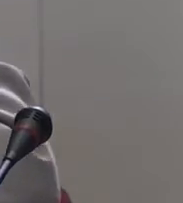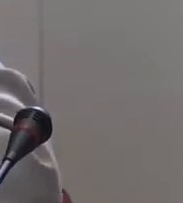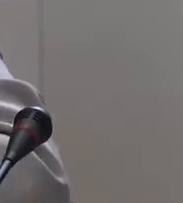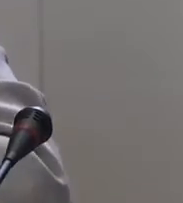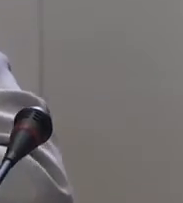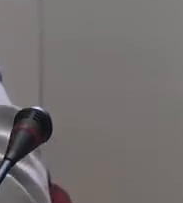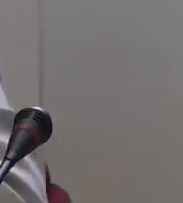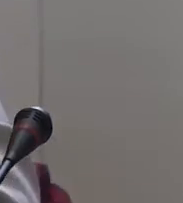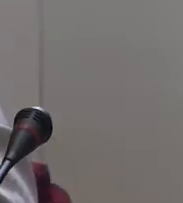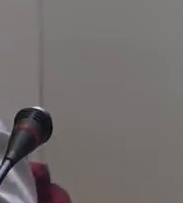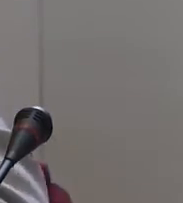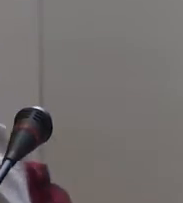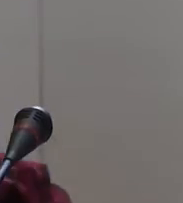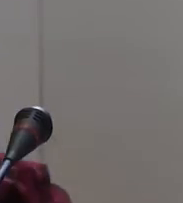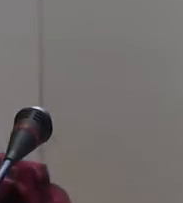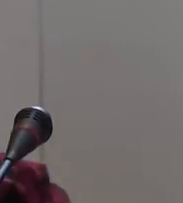26,